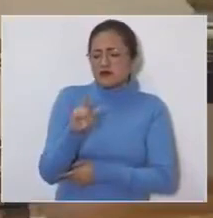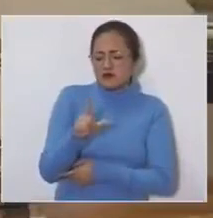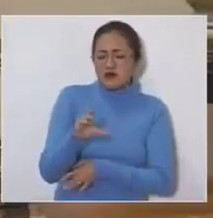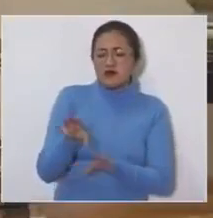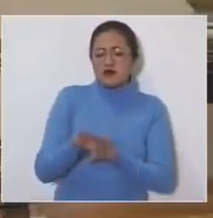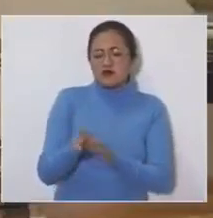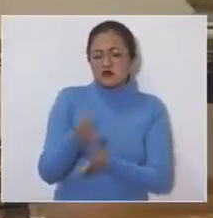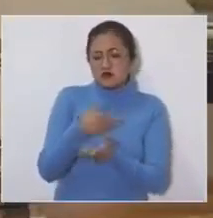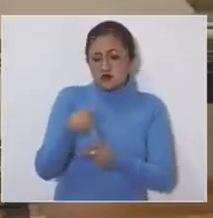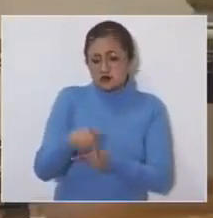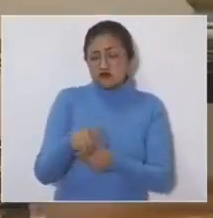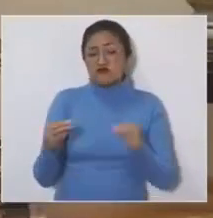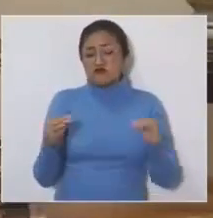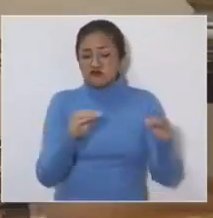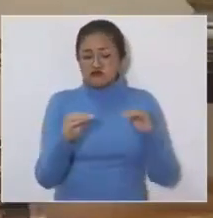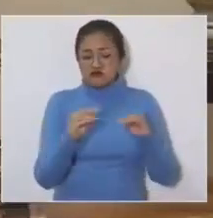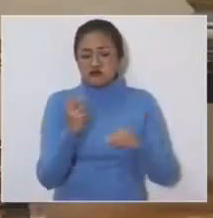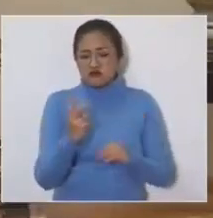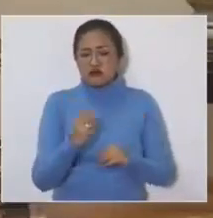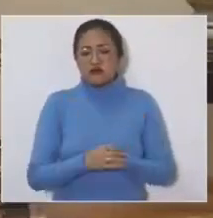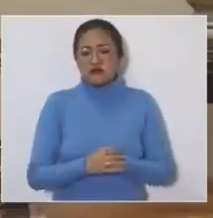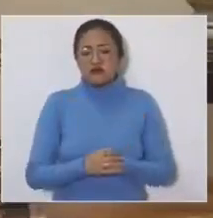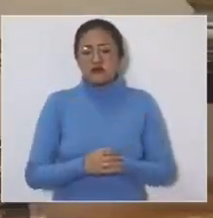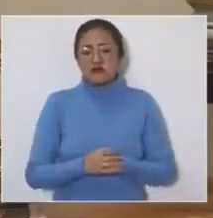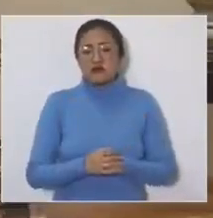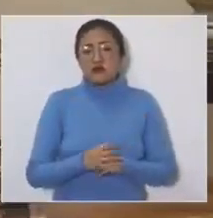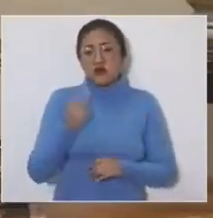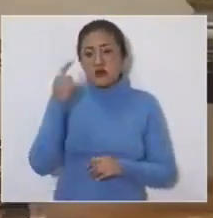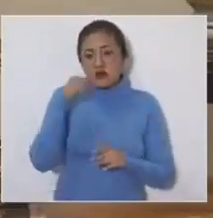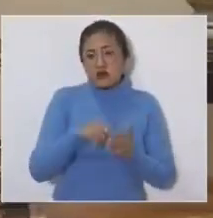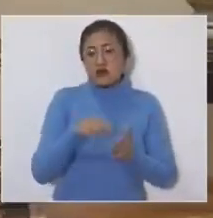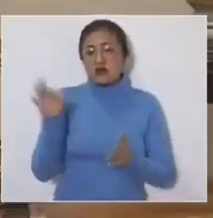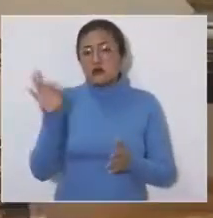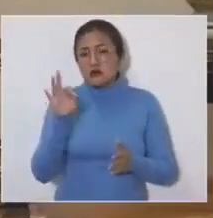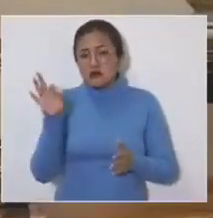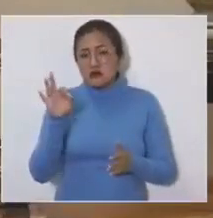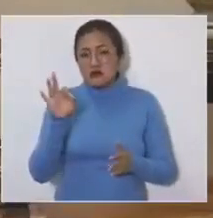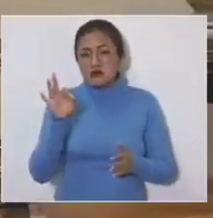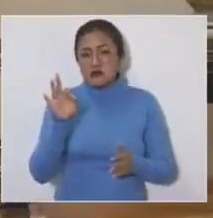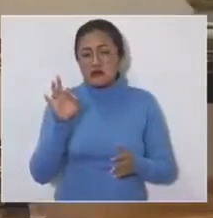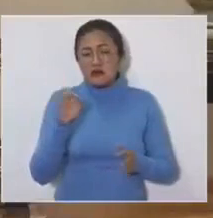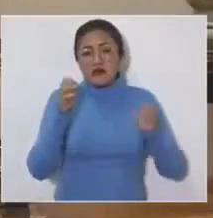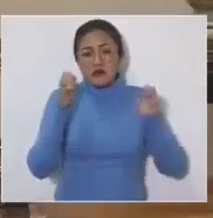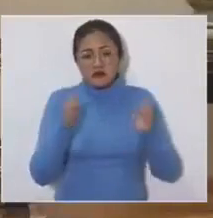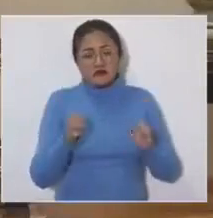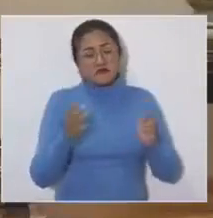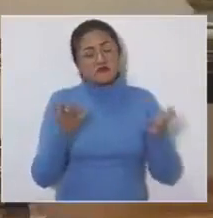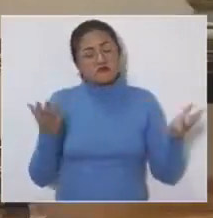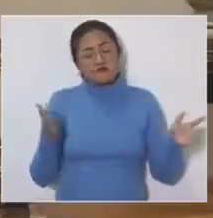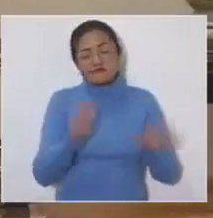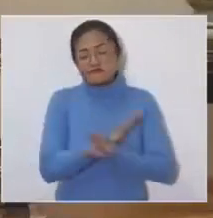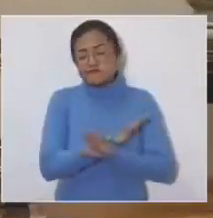es un que pronto creo estallará